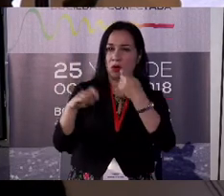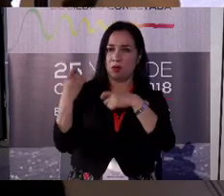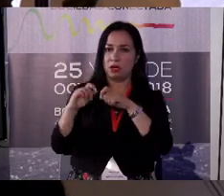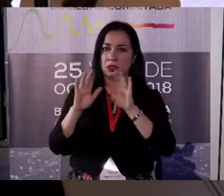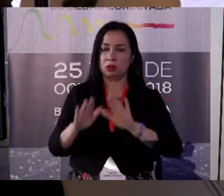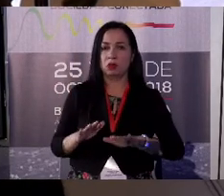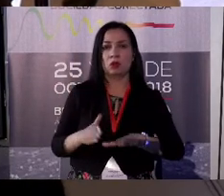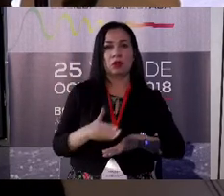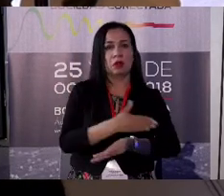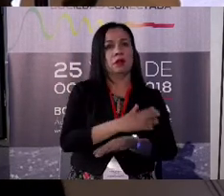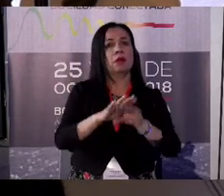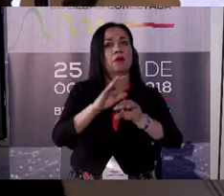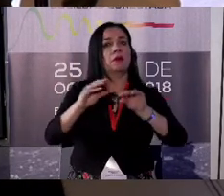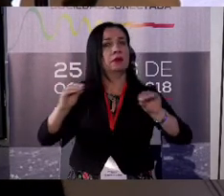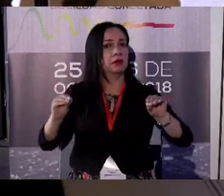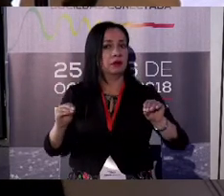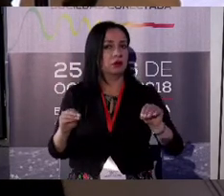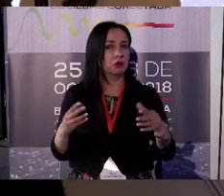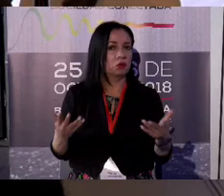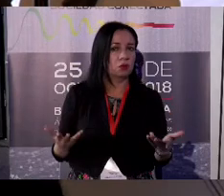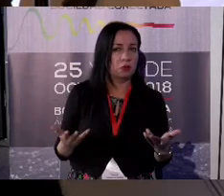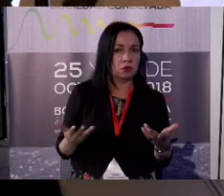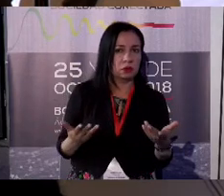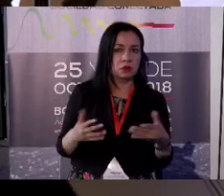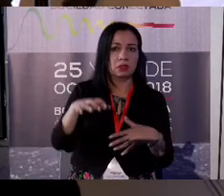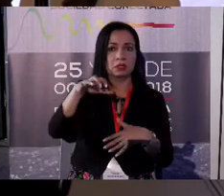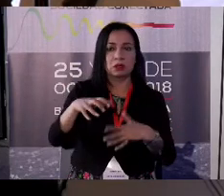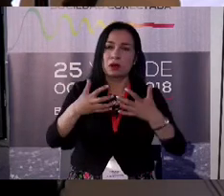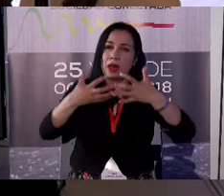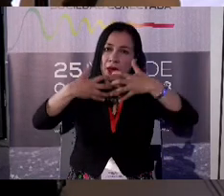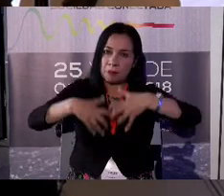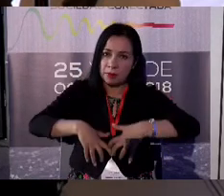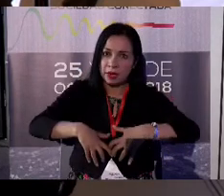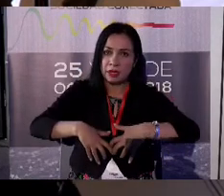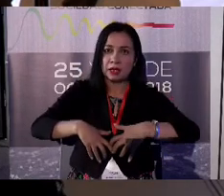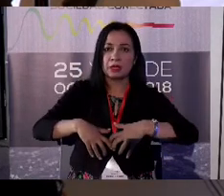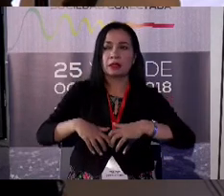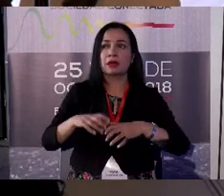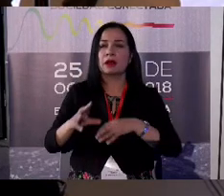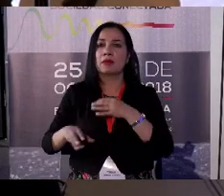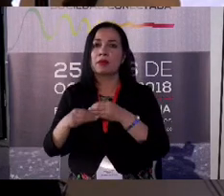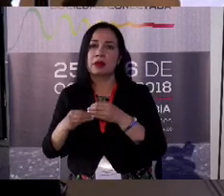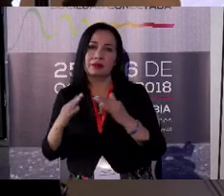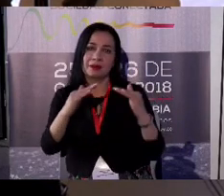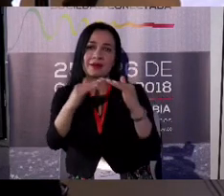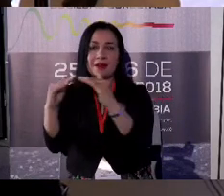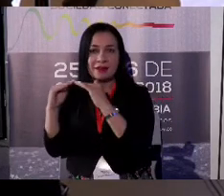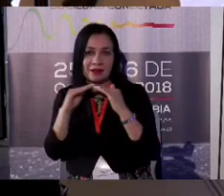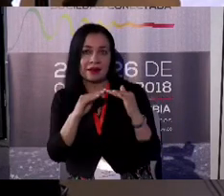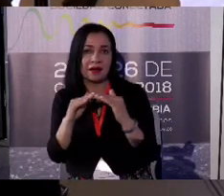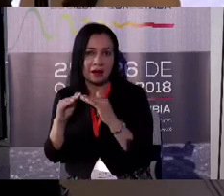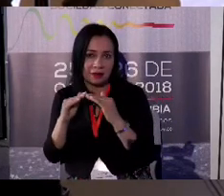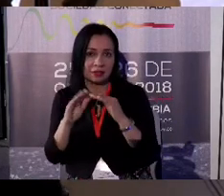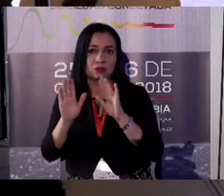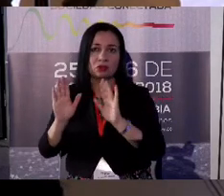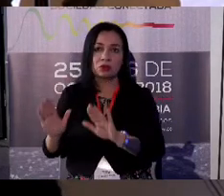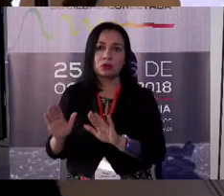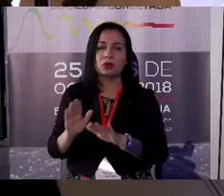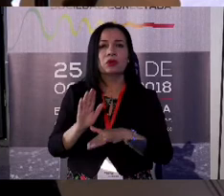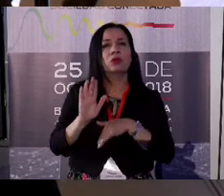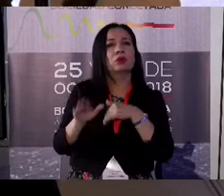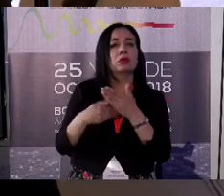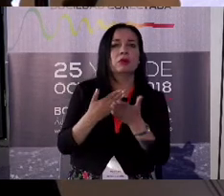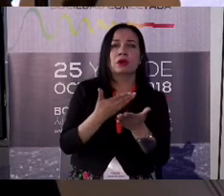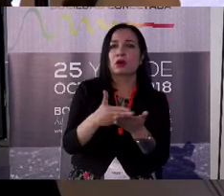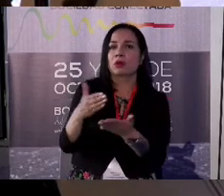han anunciado, tanto para sectores empresariales como residenciales, y luego vienen los consumidores